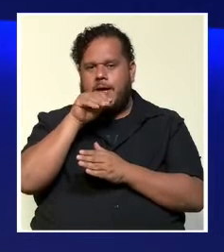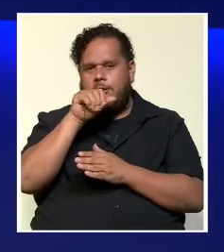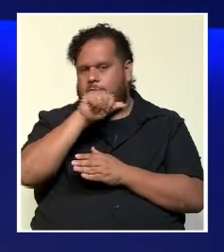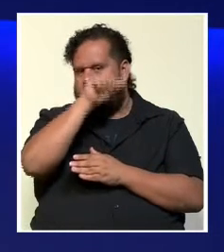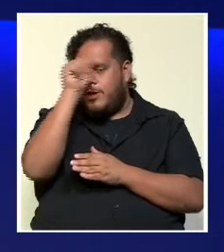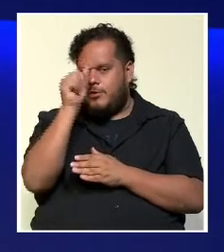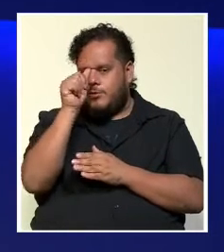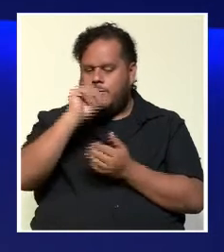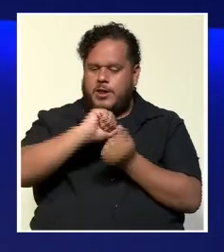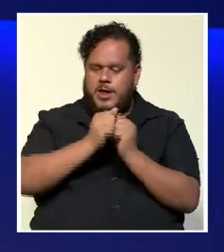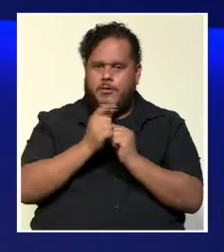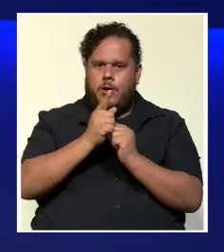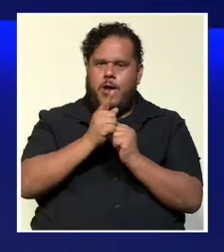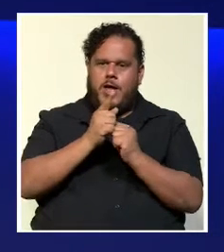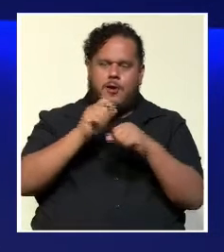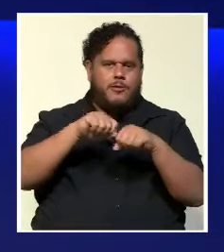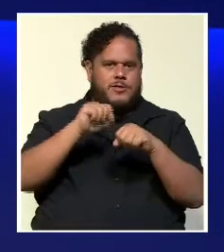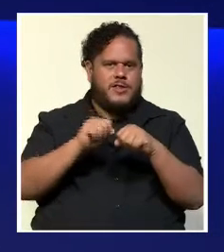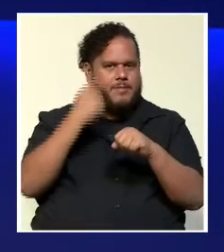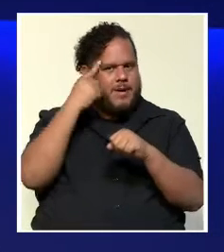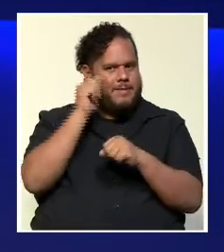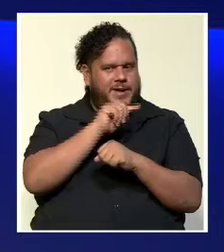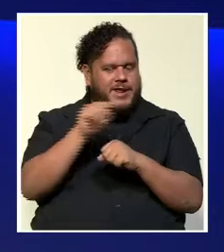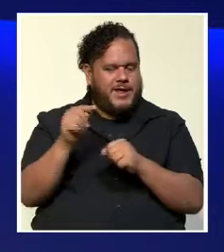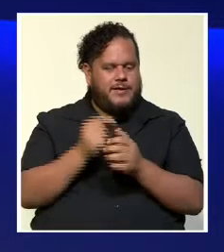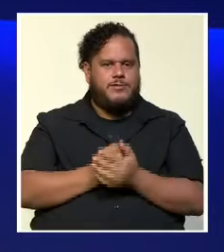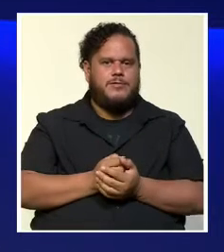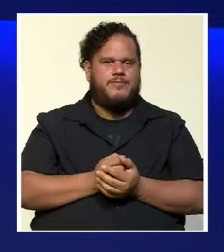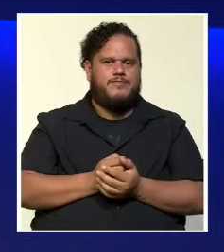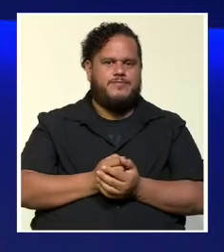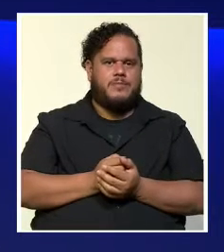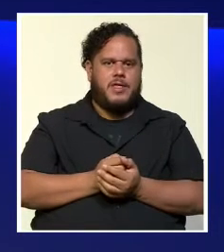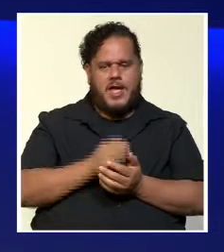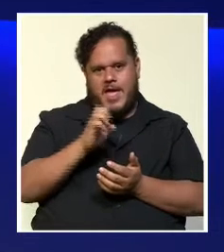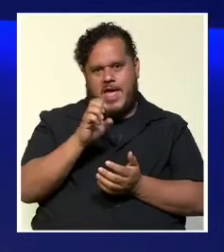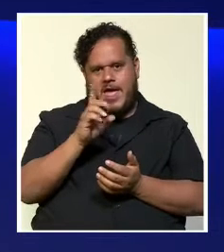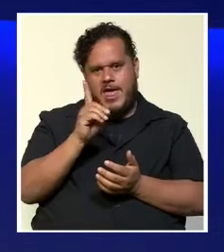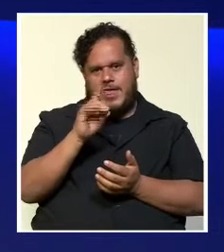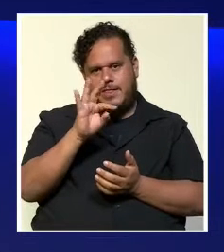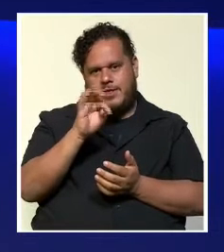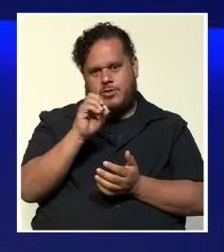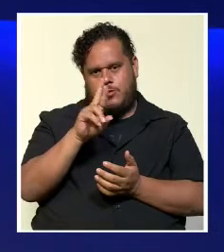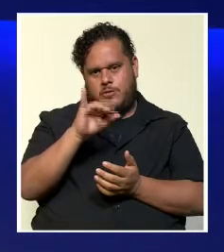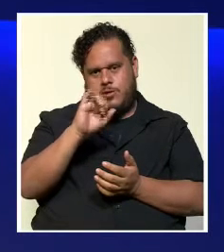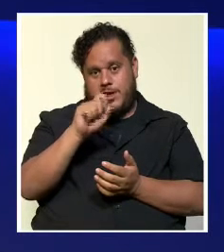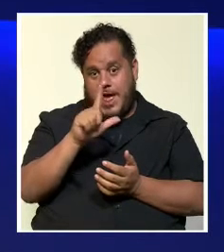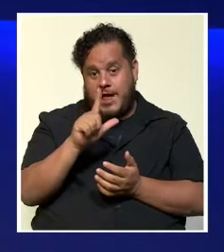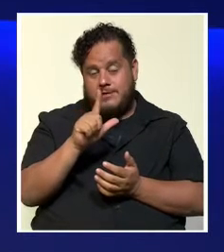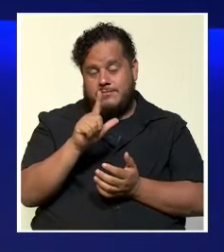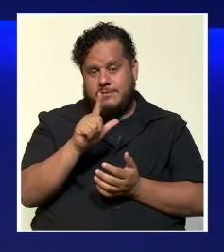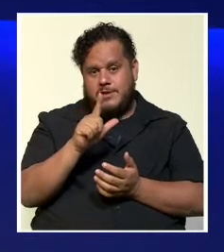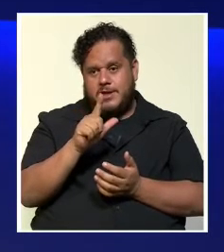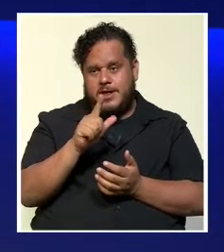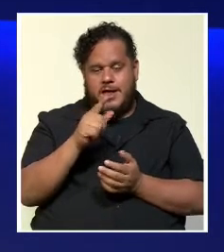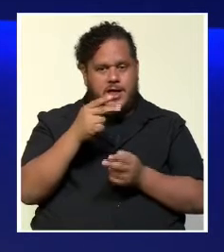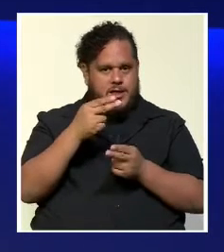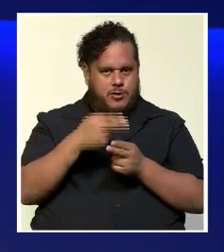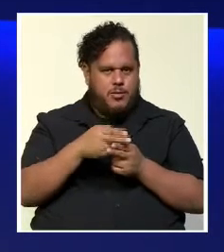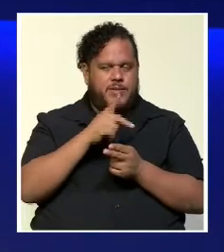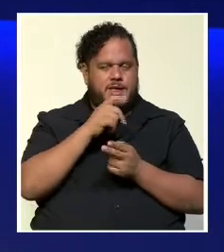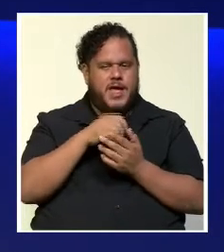plataforma para ellos. El gestor de aquella movida editorial se llama Carlos